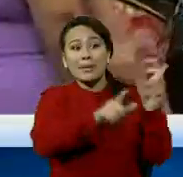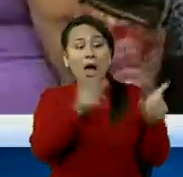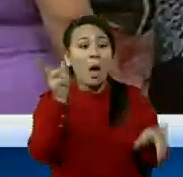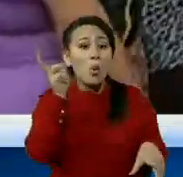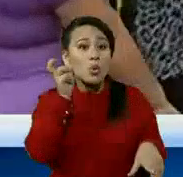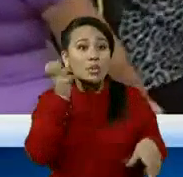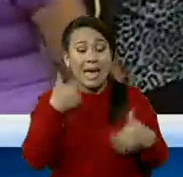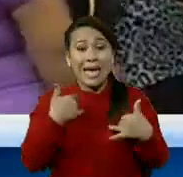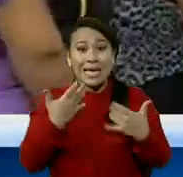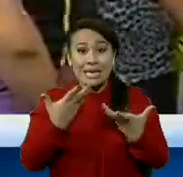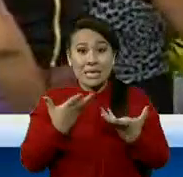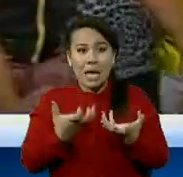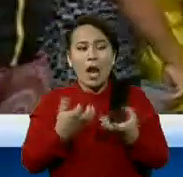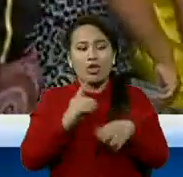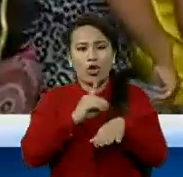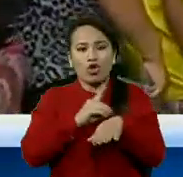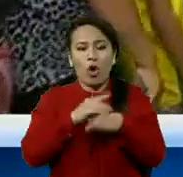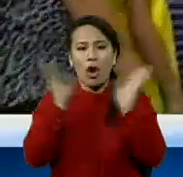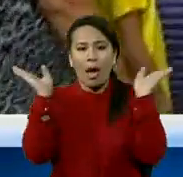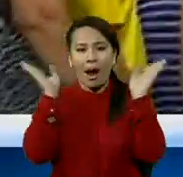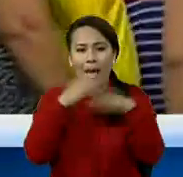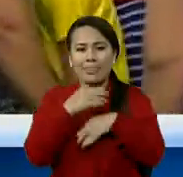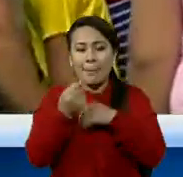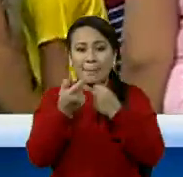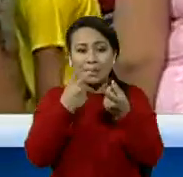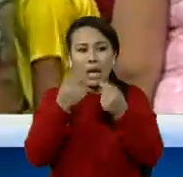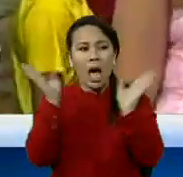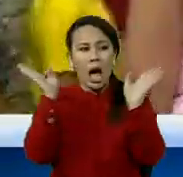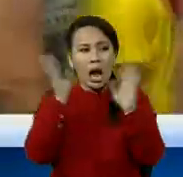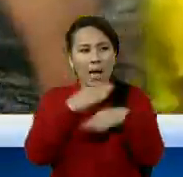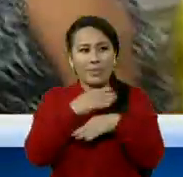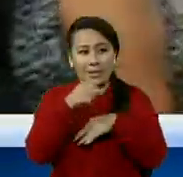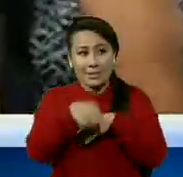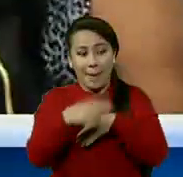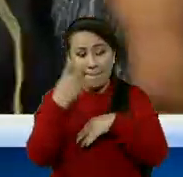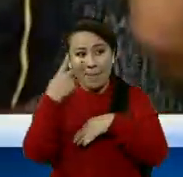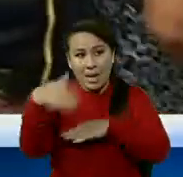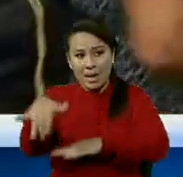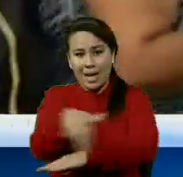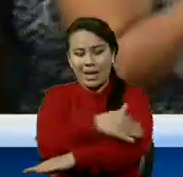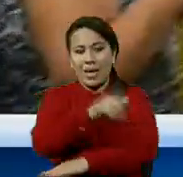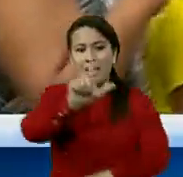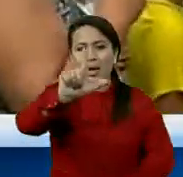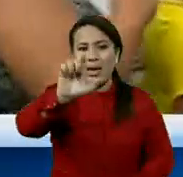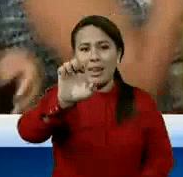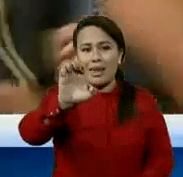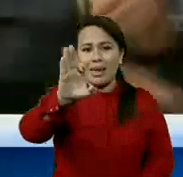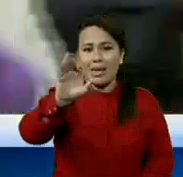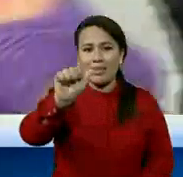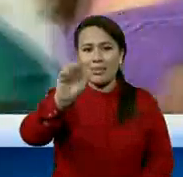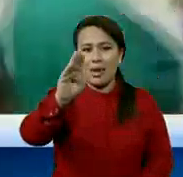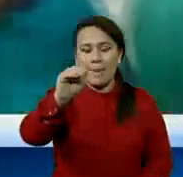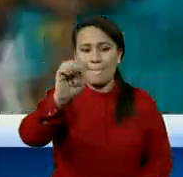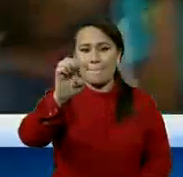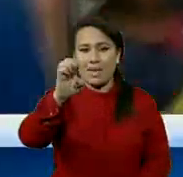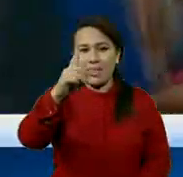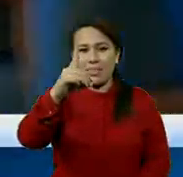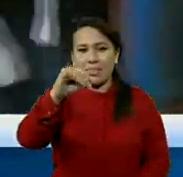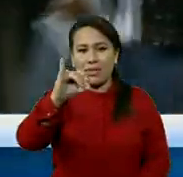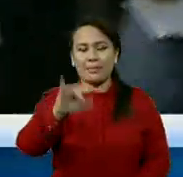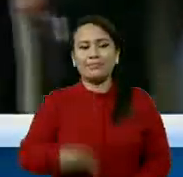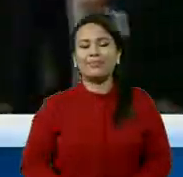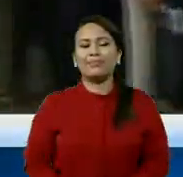escuchándonos y quieran consulta y medicina gratuita, estamos aquí con nuestra clínica móvil. Ahora están atendiendo consulta general,